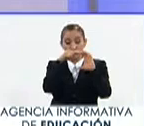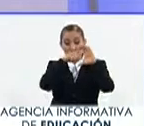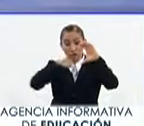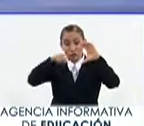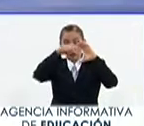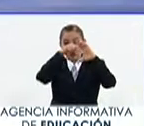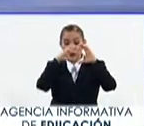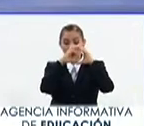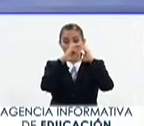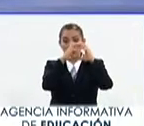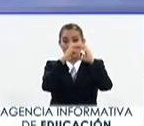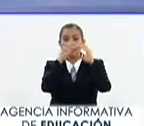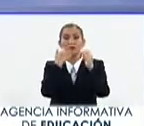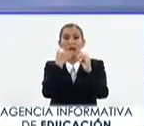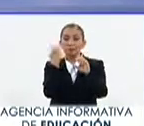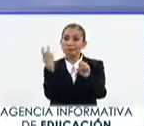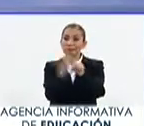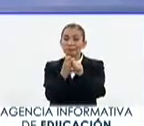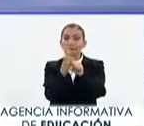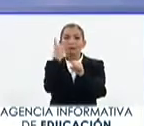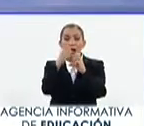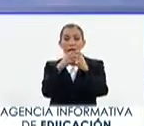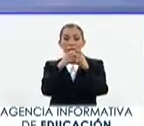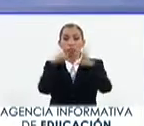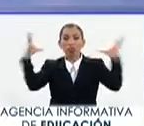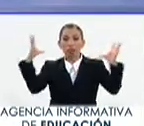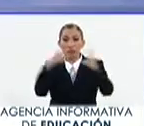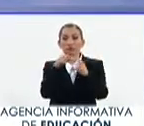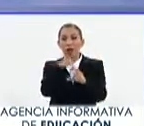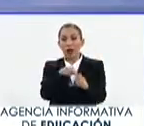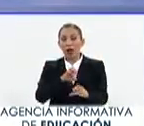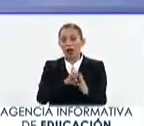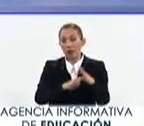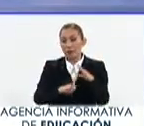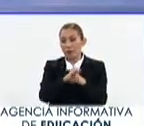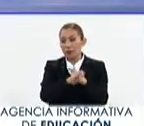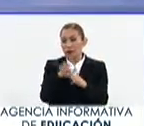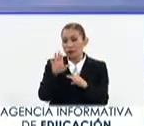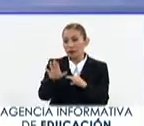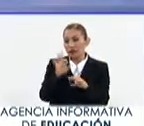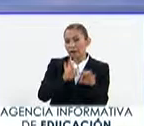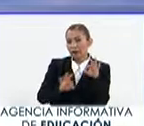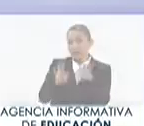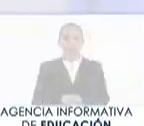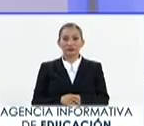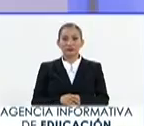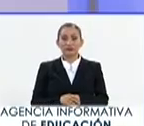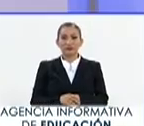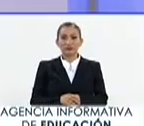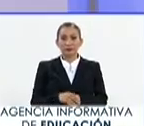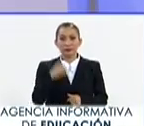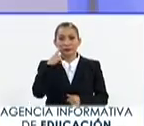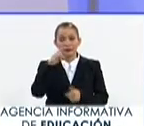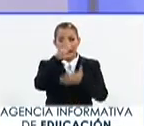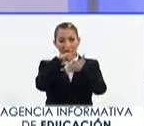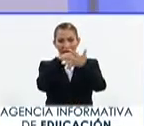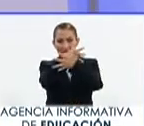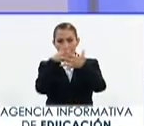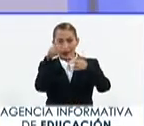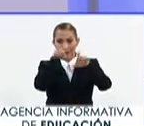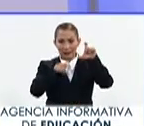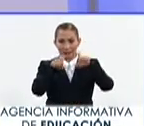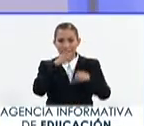sean lo suficientemente estables para poder caracterizar ese elemento y sus propiedades físicas y químicas. La tabla